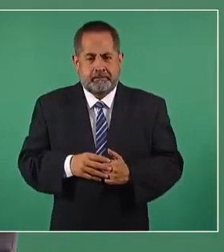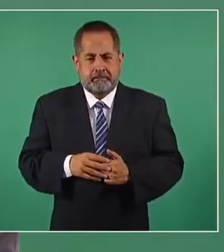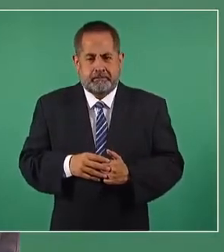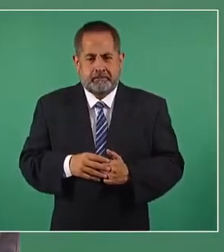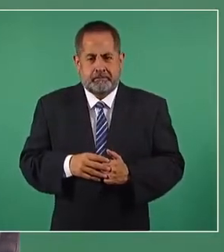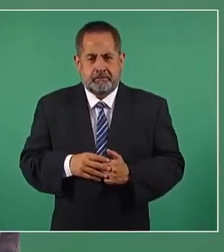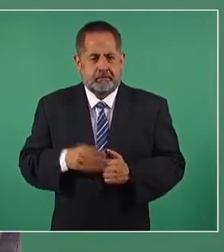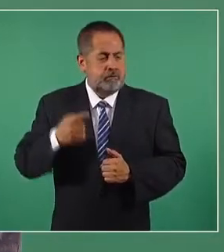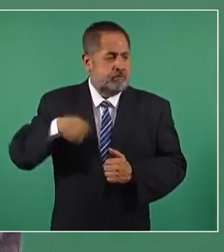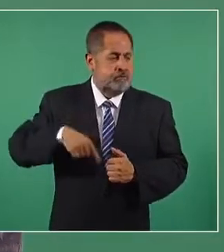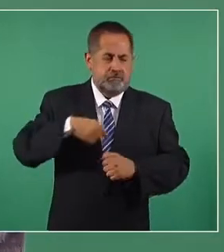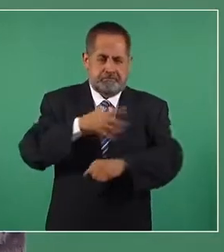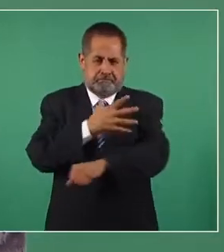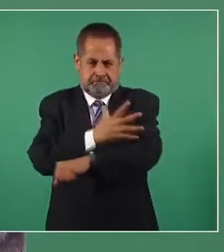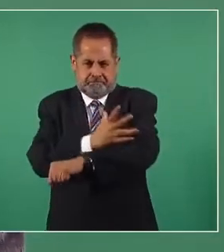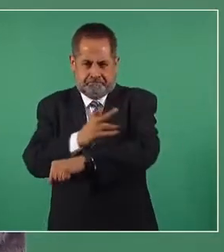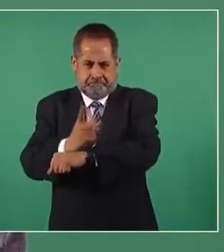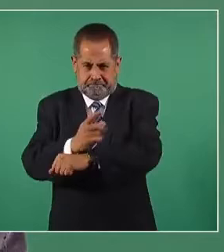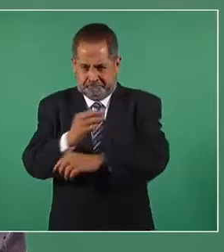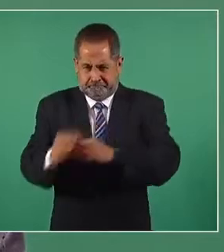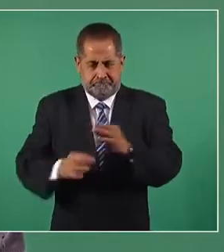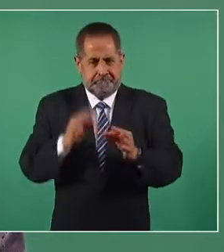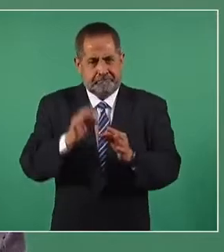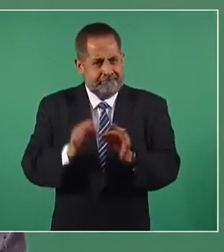el actuar con honestidad